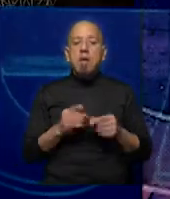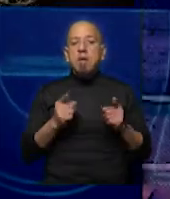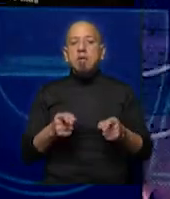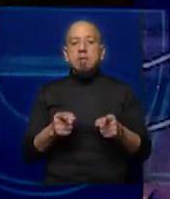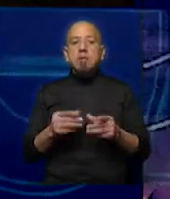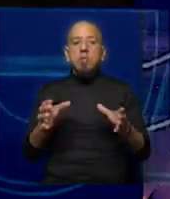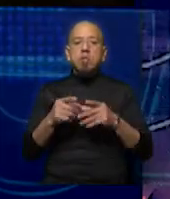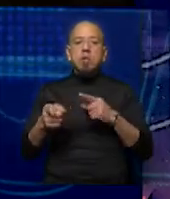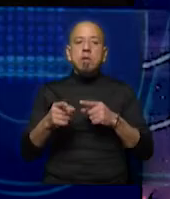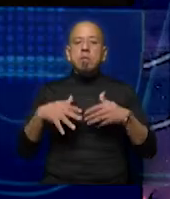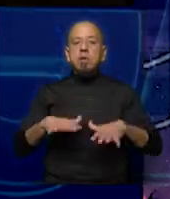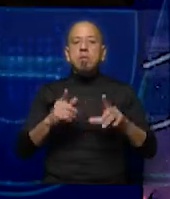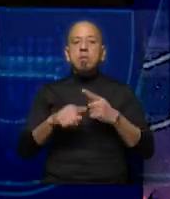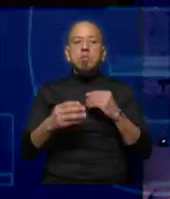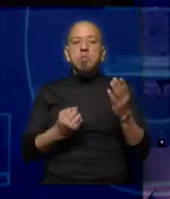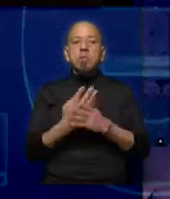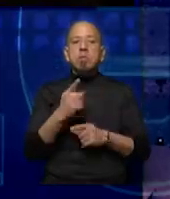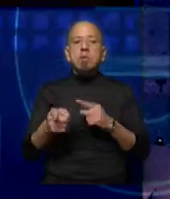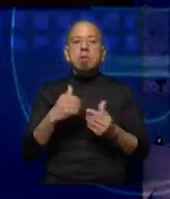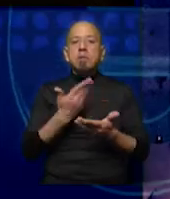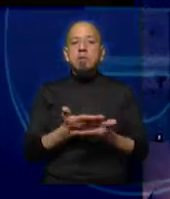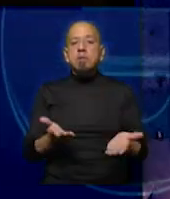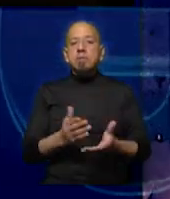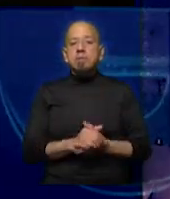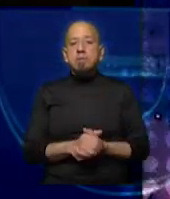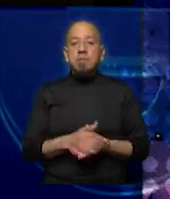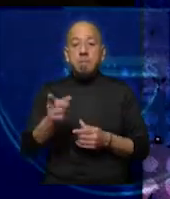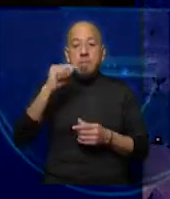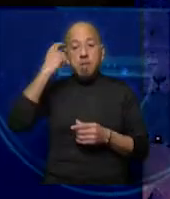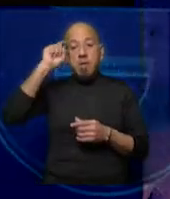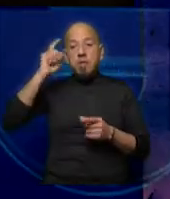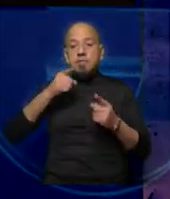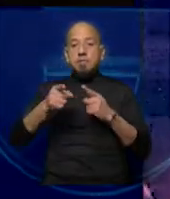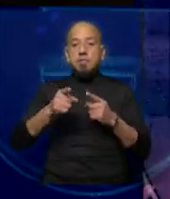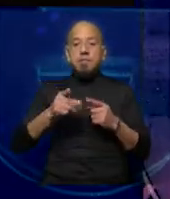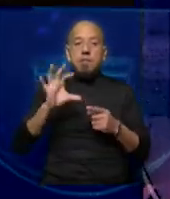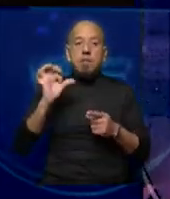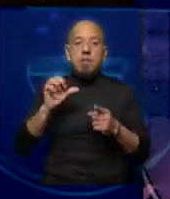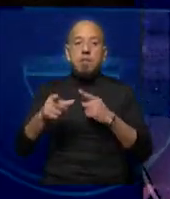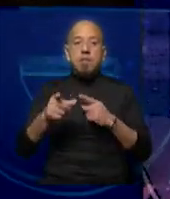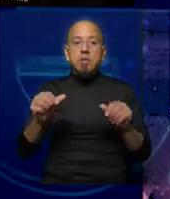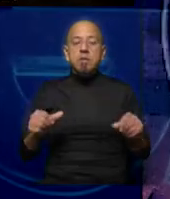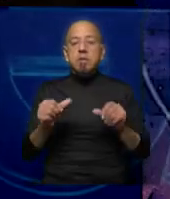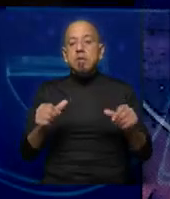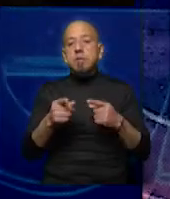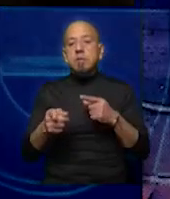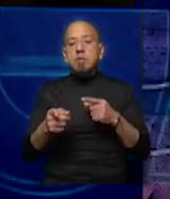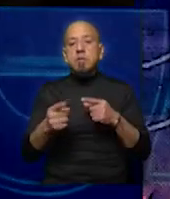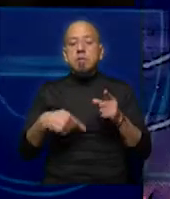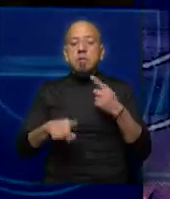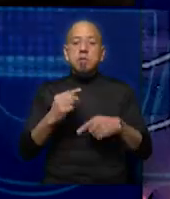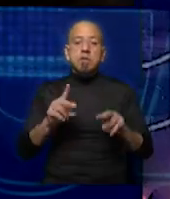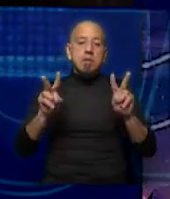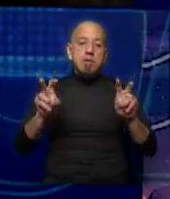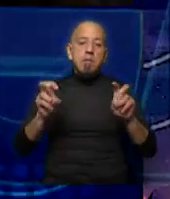formato dónde están están preparando algún nuevo material para presentarnos sí la idea con con santulo decir sacando sencillos